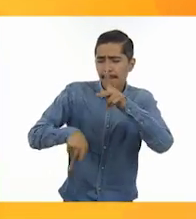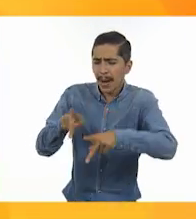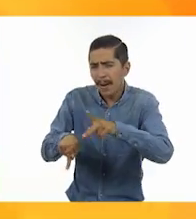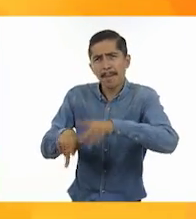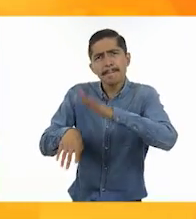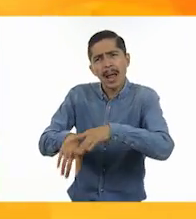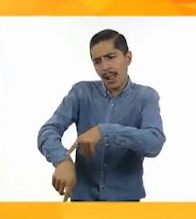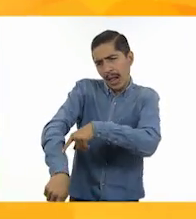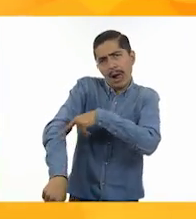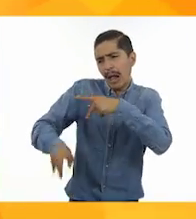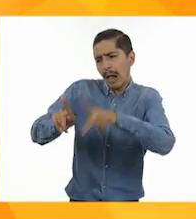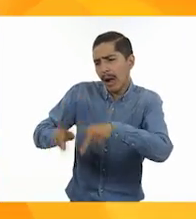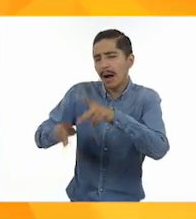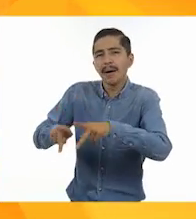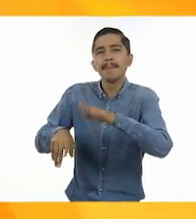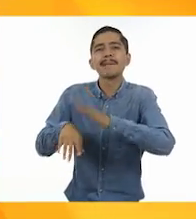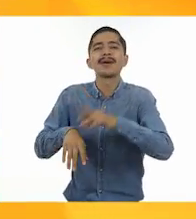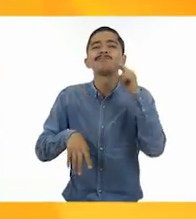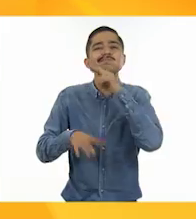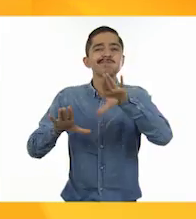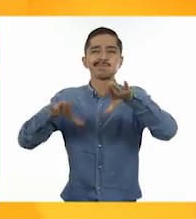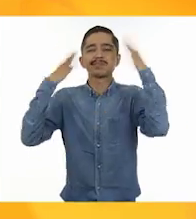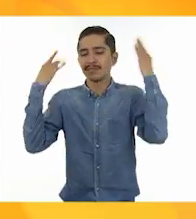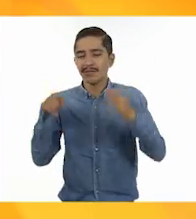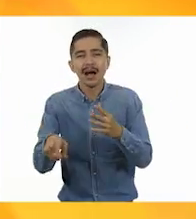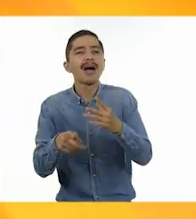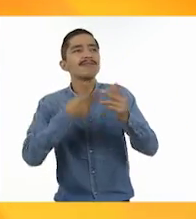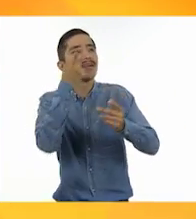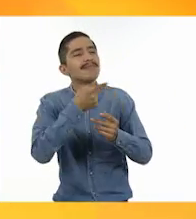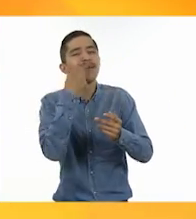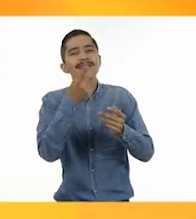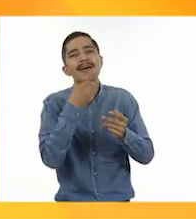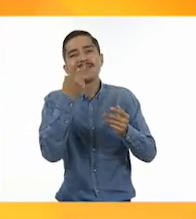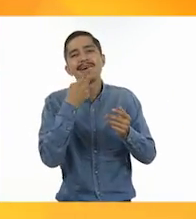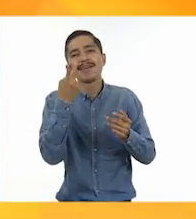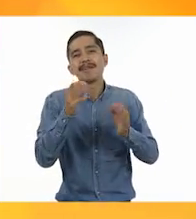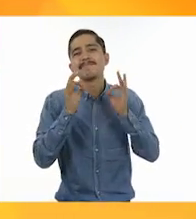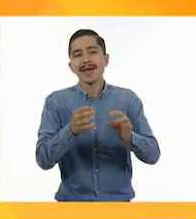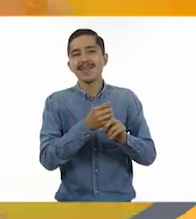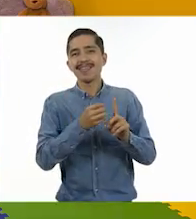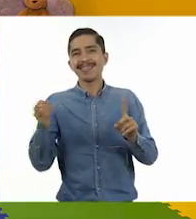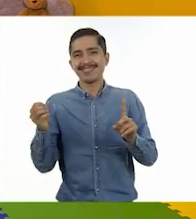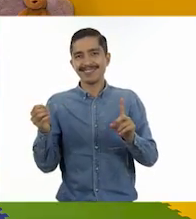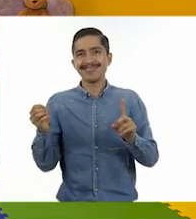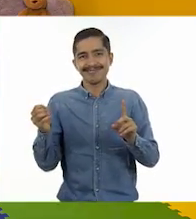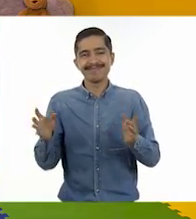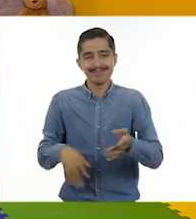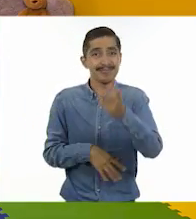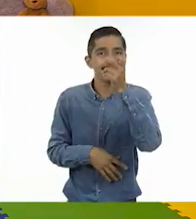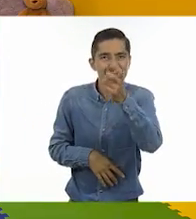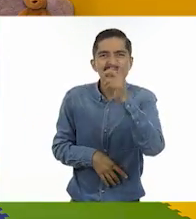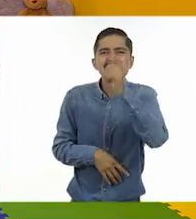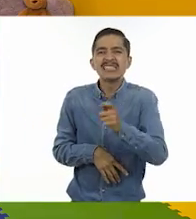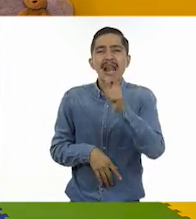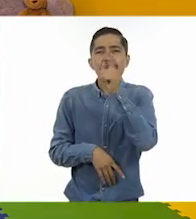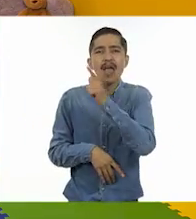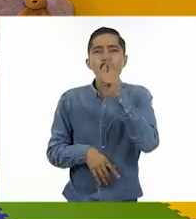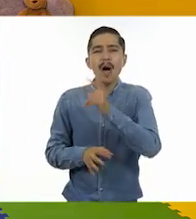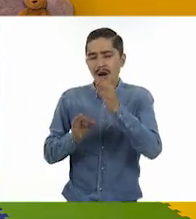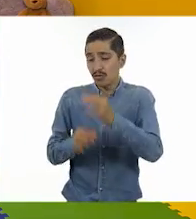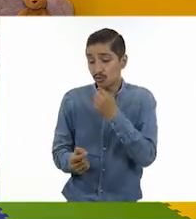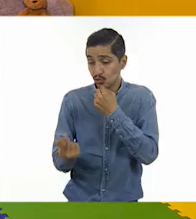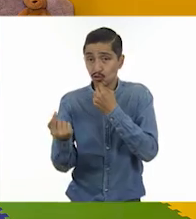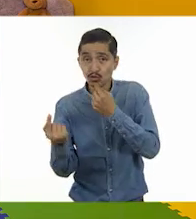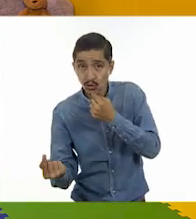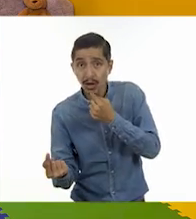sus bebés, más rápido aprenderán a producir sonidos y hablar. Entonces, podemos decir que el lenguaje verbal del niño